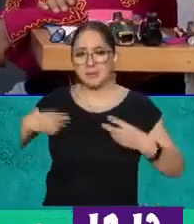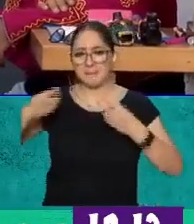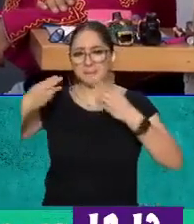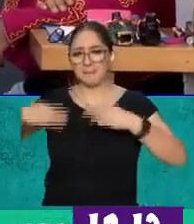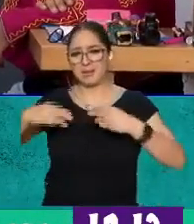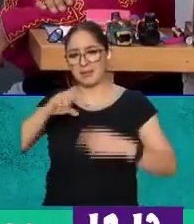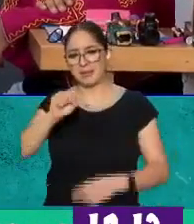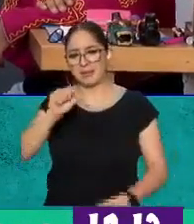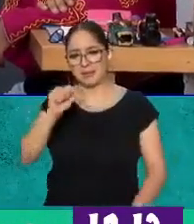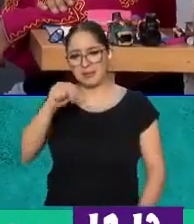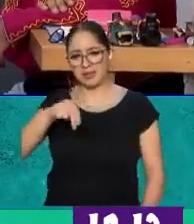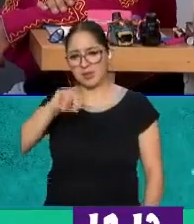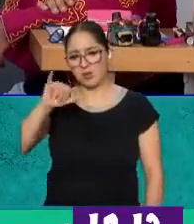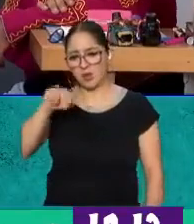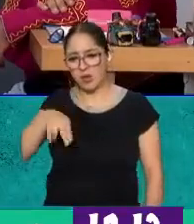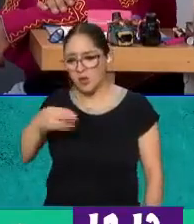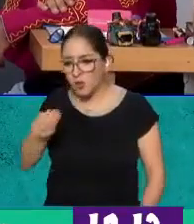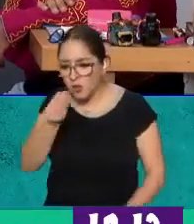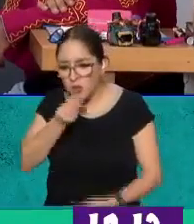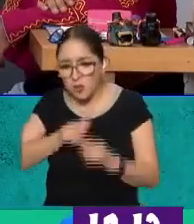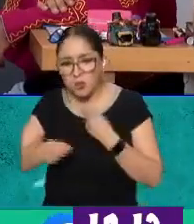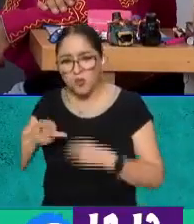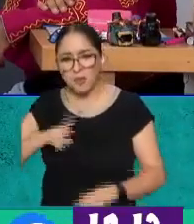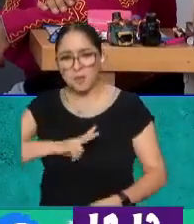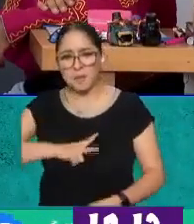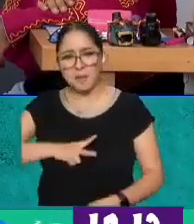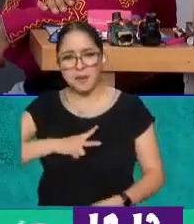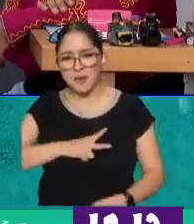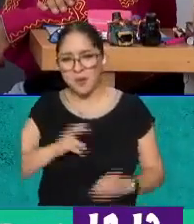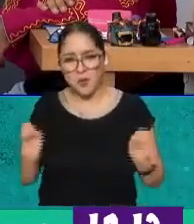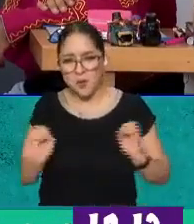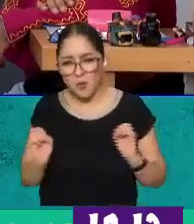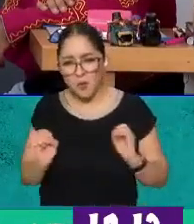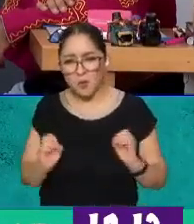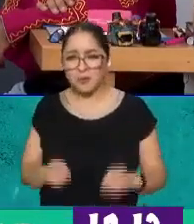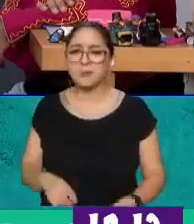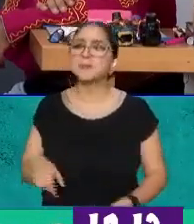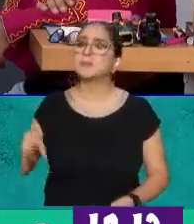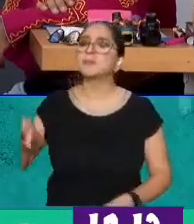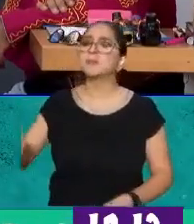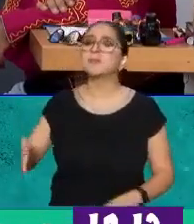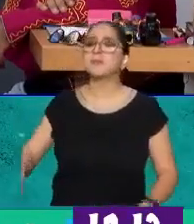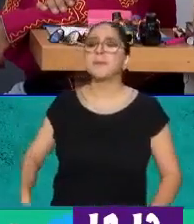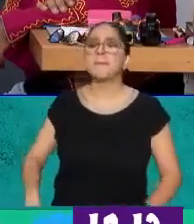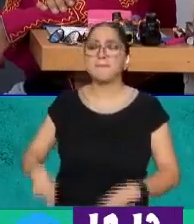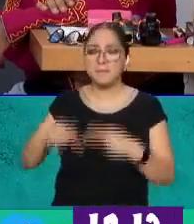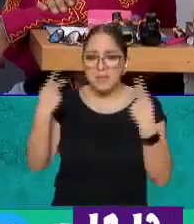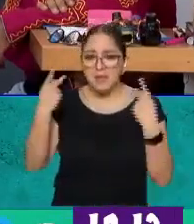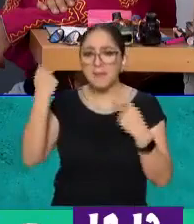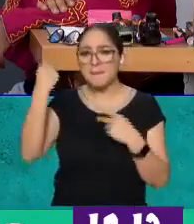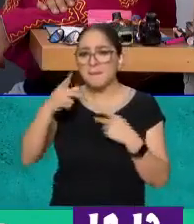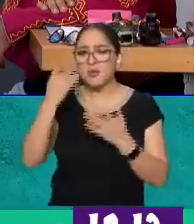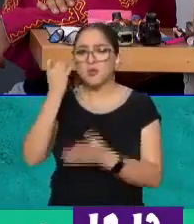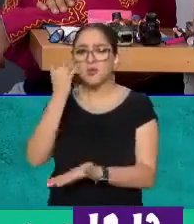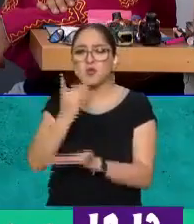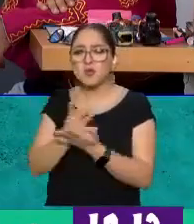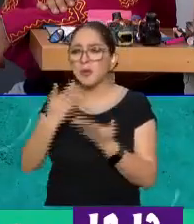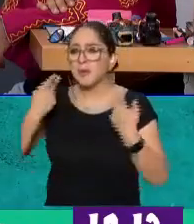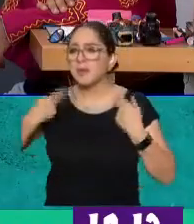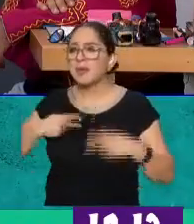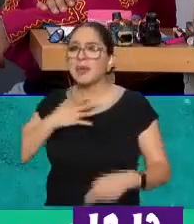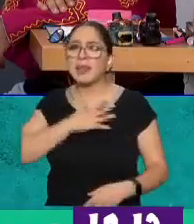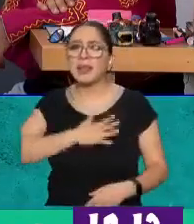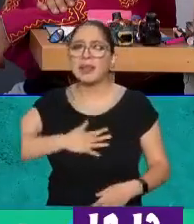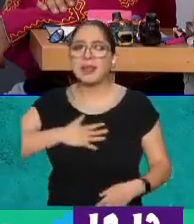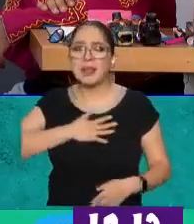No, acá en Durango los venden, pero son como para atracción turística. No creo que lo consumen acá los durangueses, no